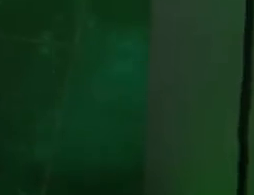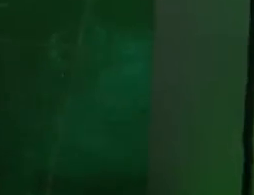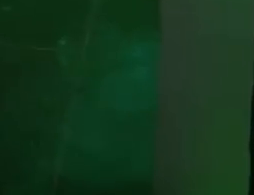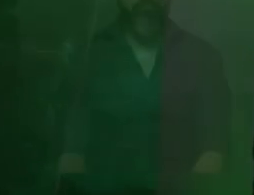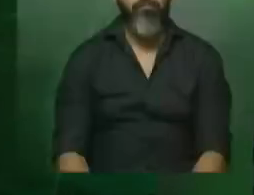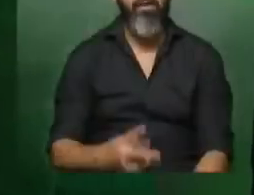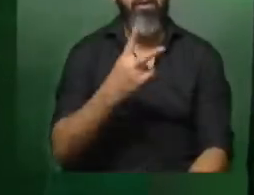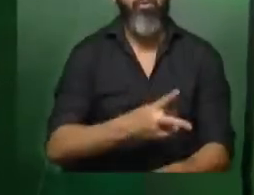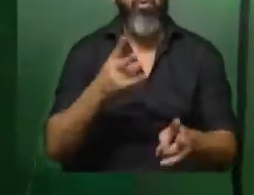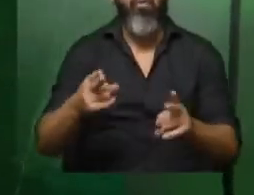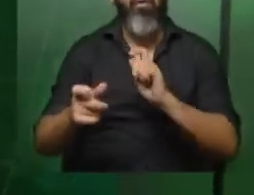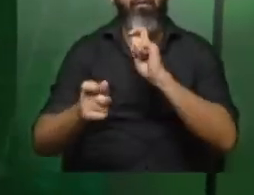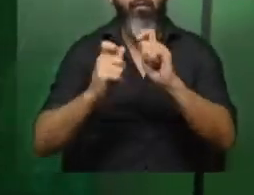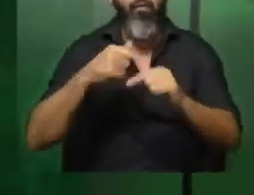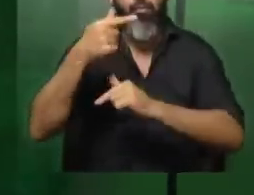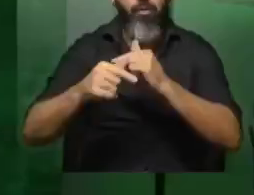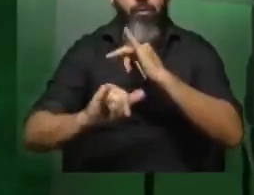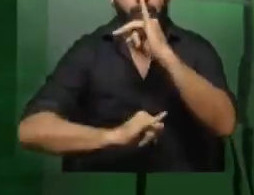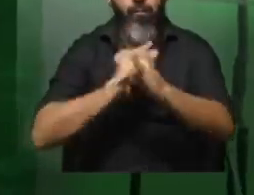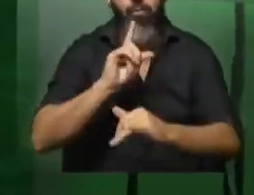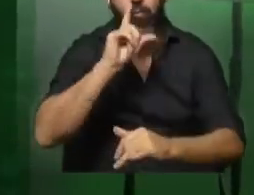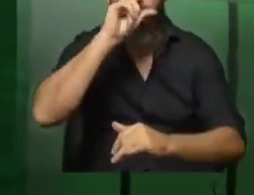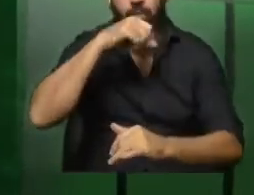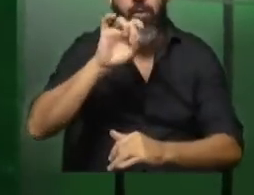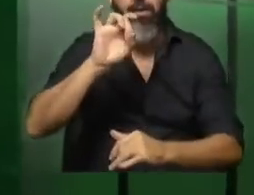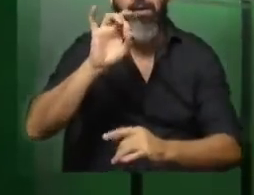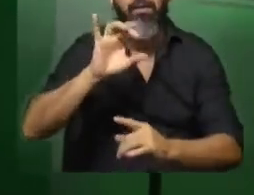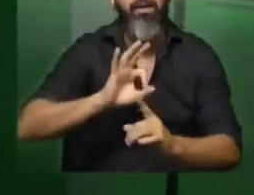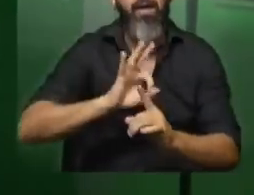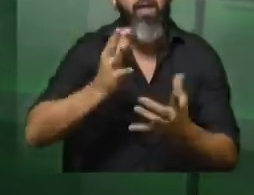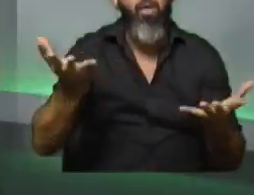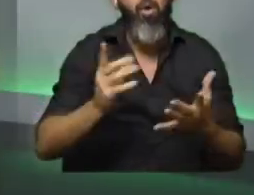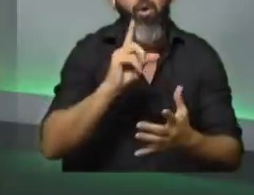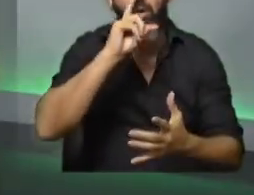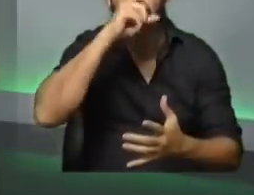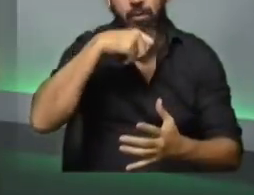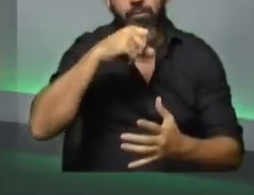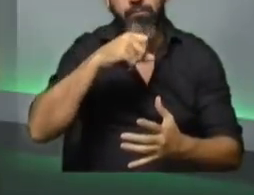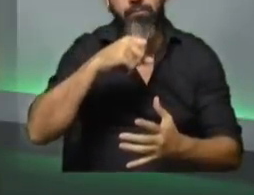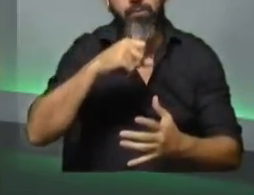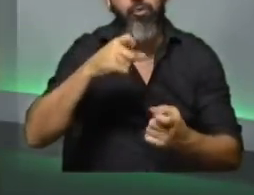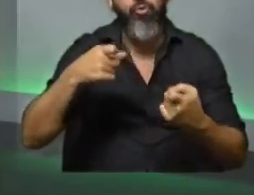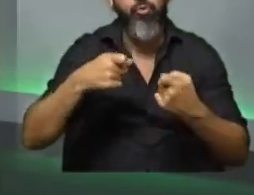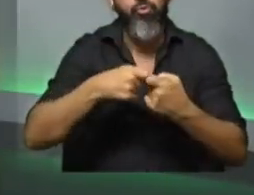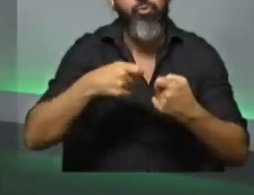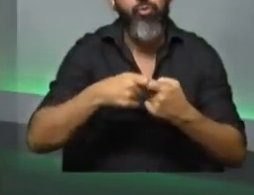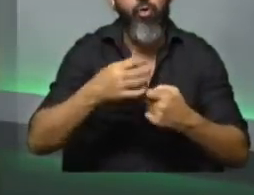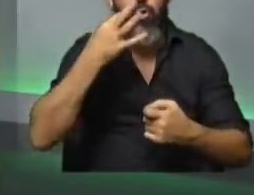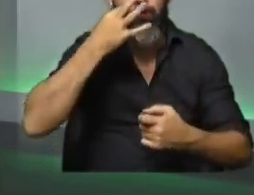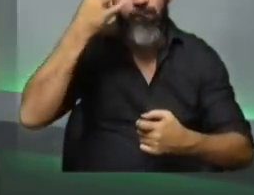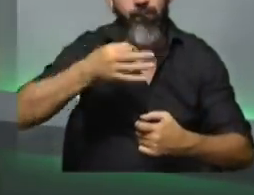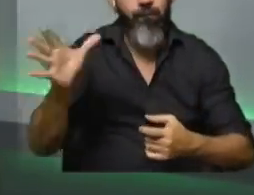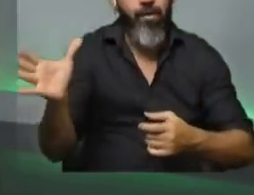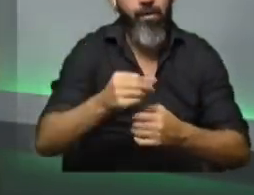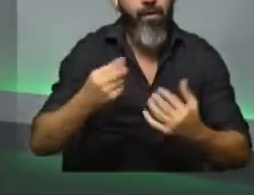segundo bloque de MB de noticias continuamos con la información con 15 grados a esta hora aquí en Montevideo les contamos que la asociación toda la verdad de